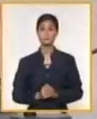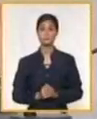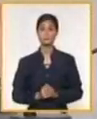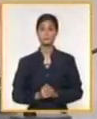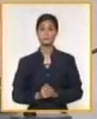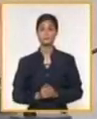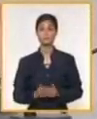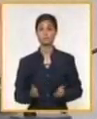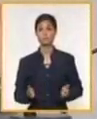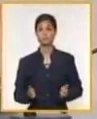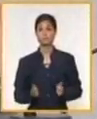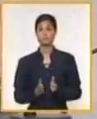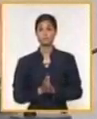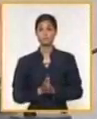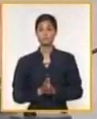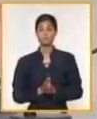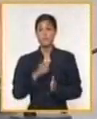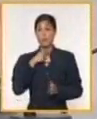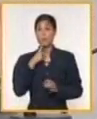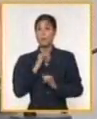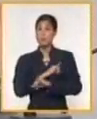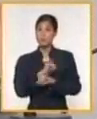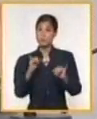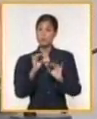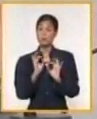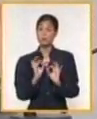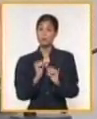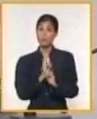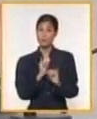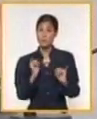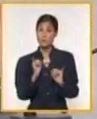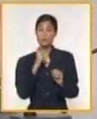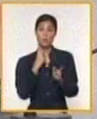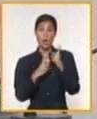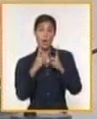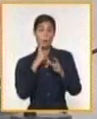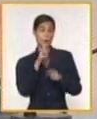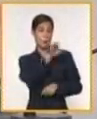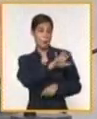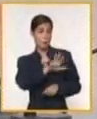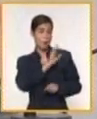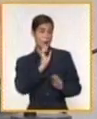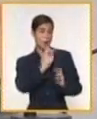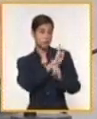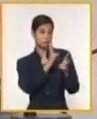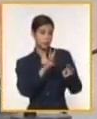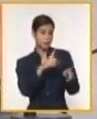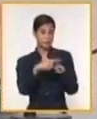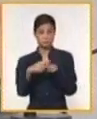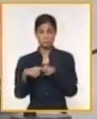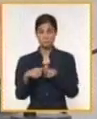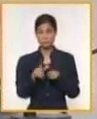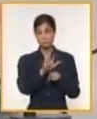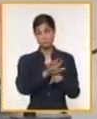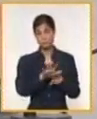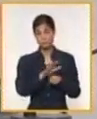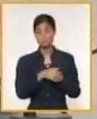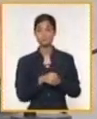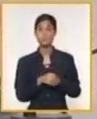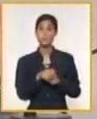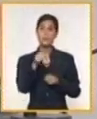Bueno, son las versiones de algunos medios europeos. A esto hay que sumarle también,